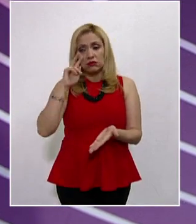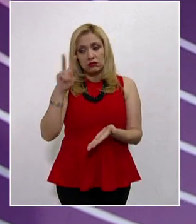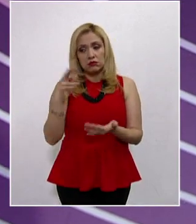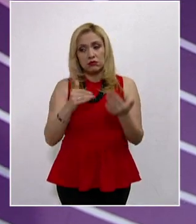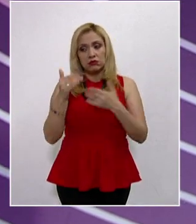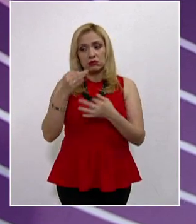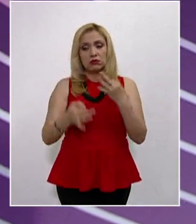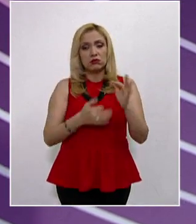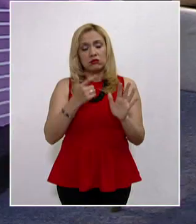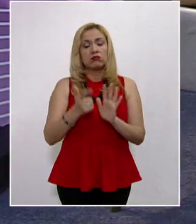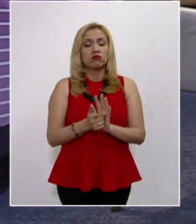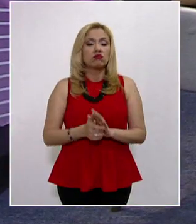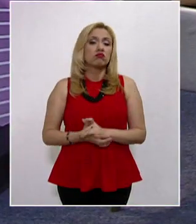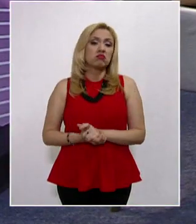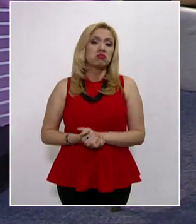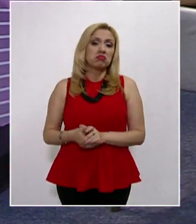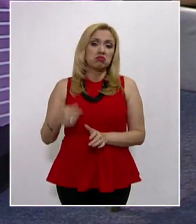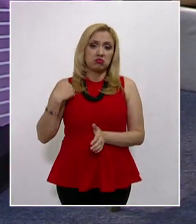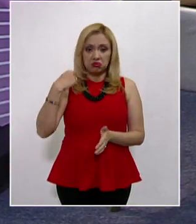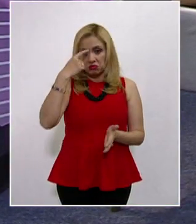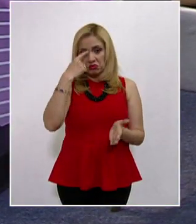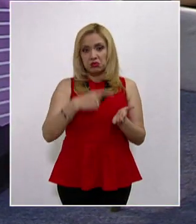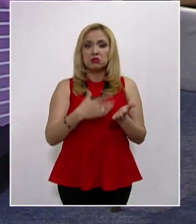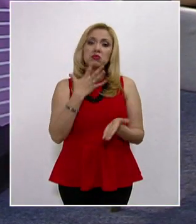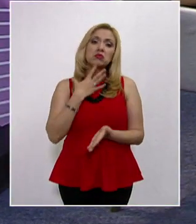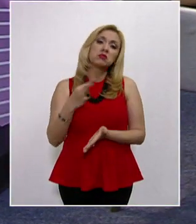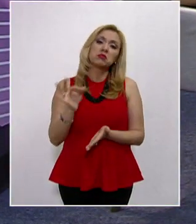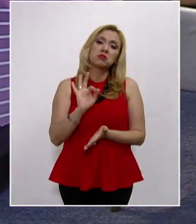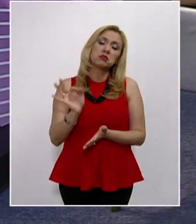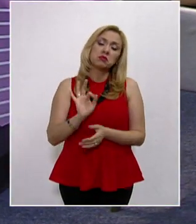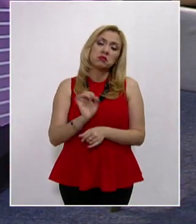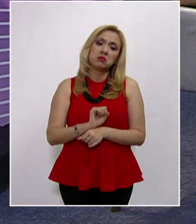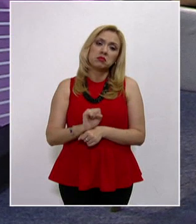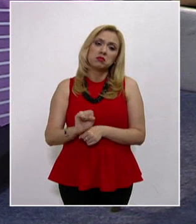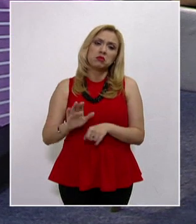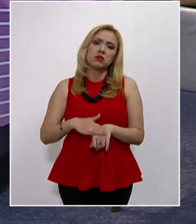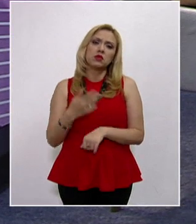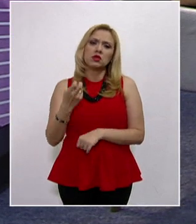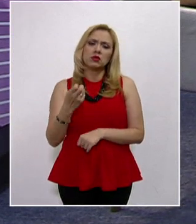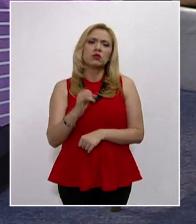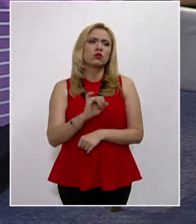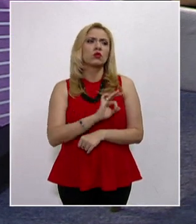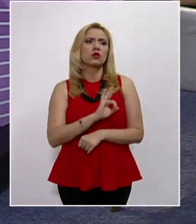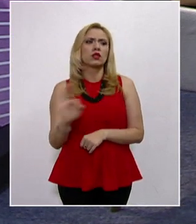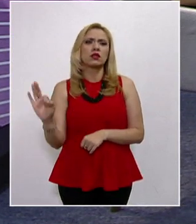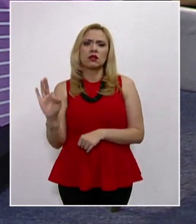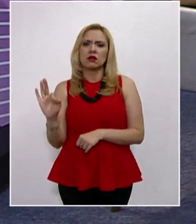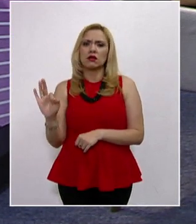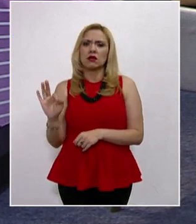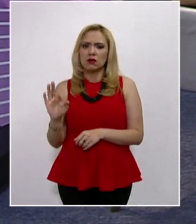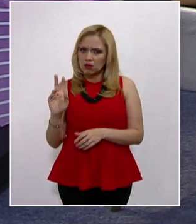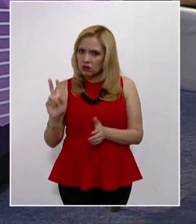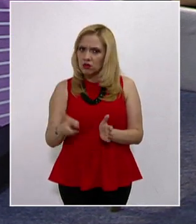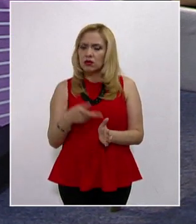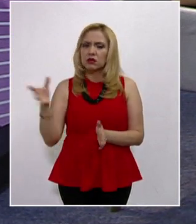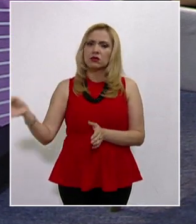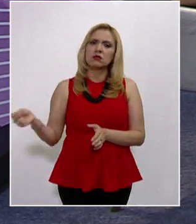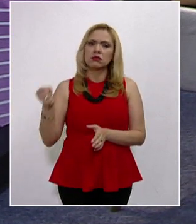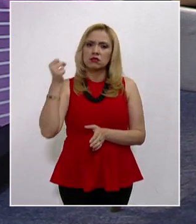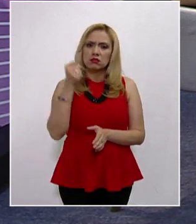poco... Me parece demasiado simple porque entonces se considera que es posible todavía emitir un